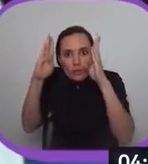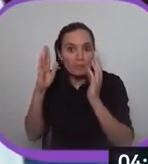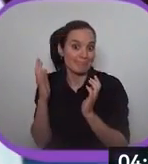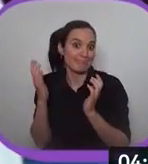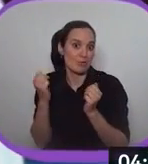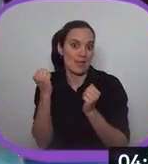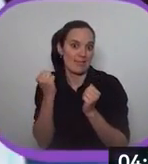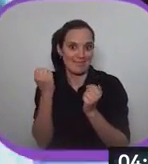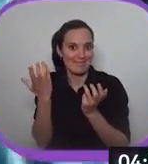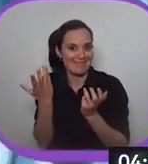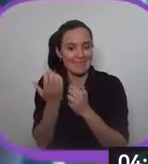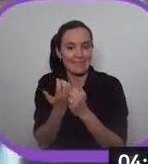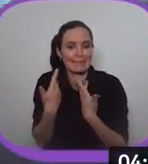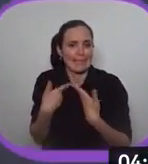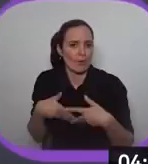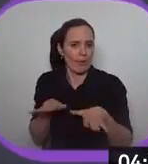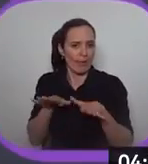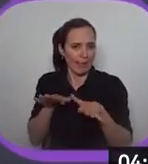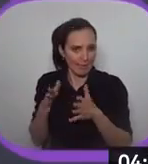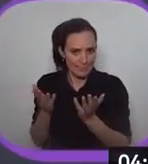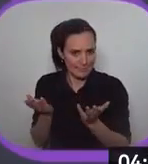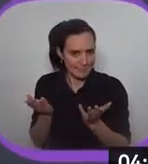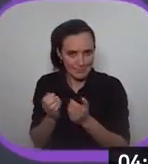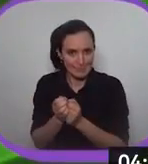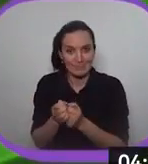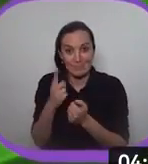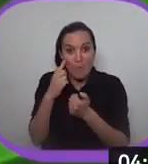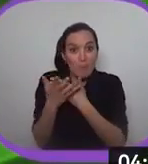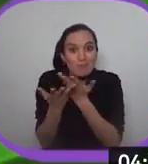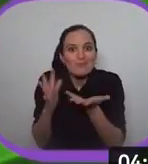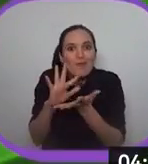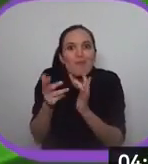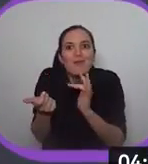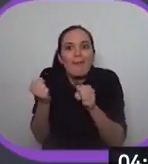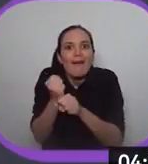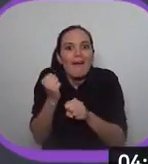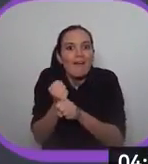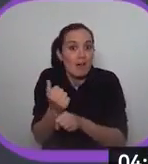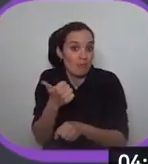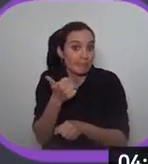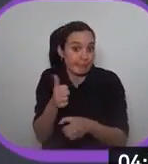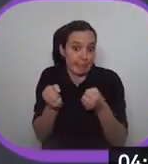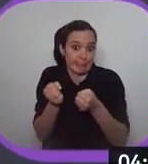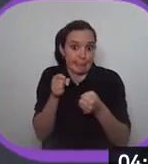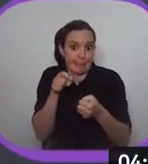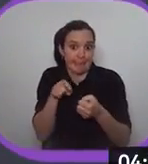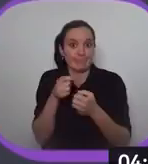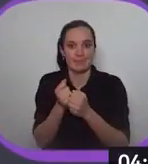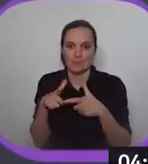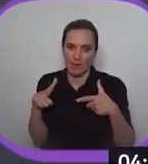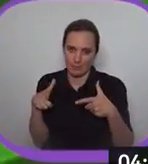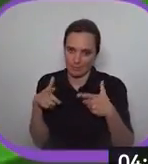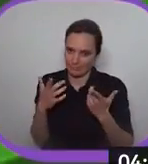una extraordinaria proeza. Solo es mi natural e impresionante muestra de estrategia sónica. Conducción al límite,